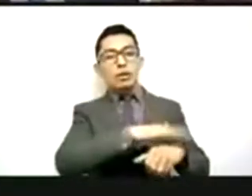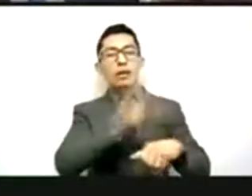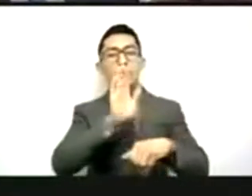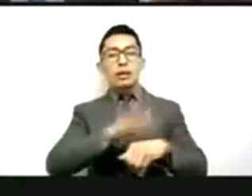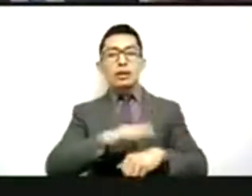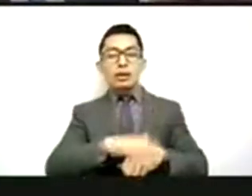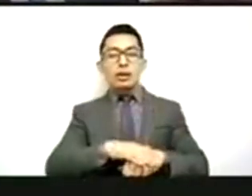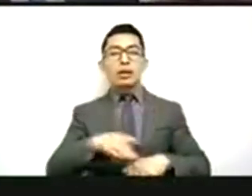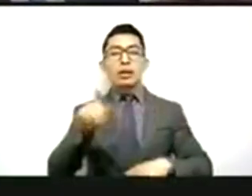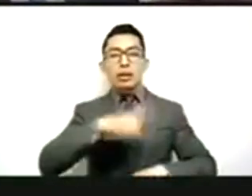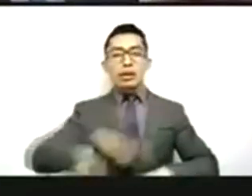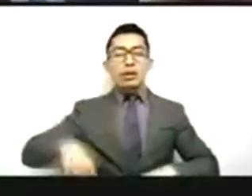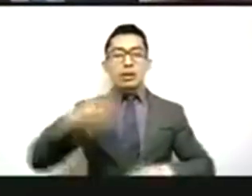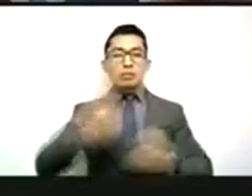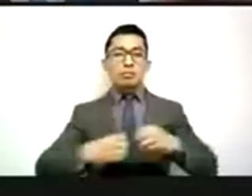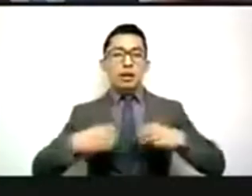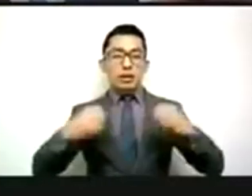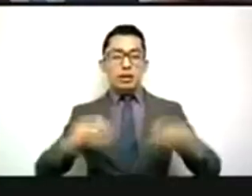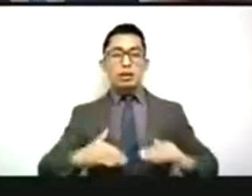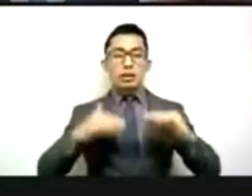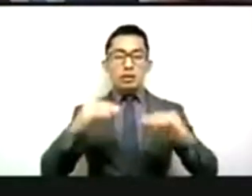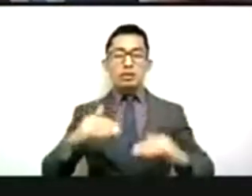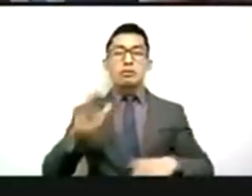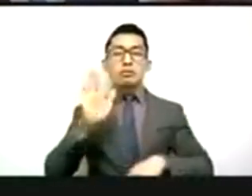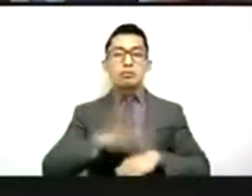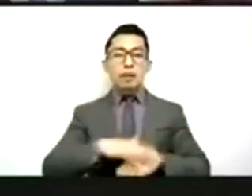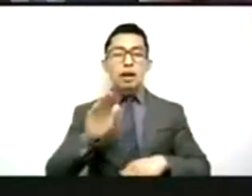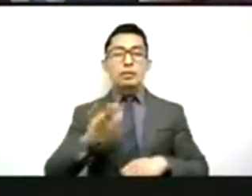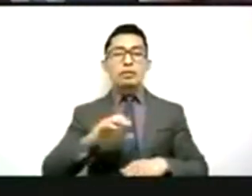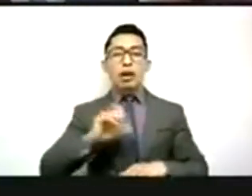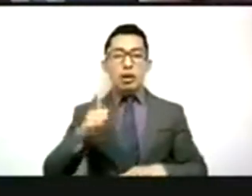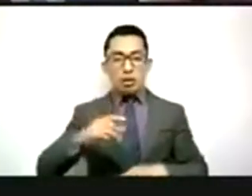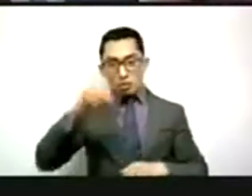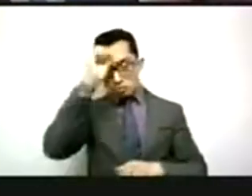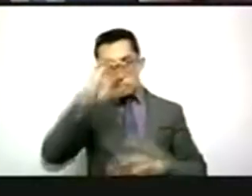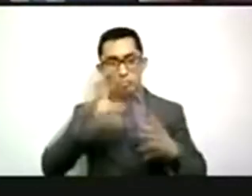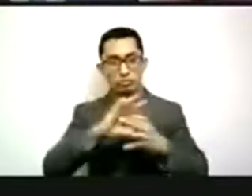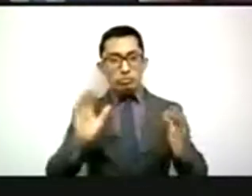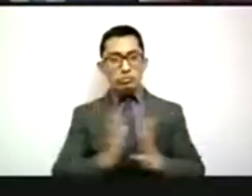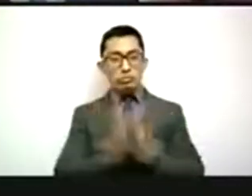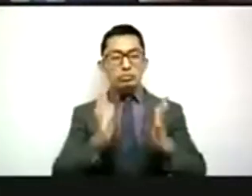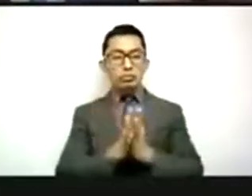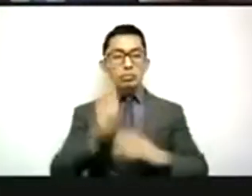magistrado, magistrados, ¿hay alguna otra intervención sobre este asunto?